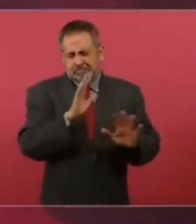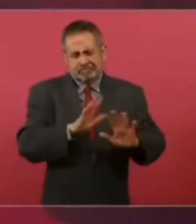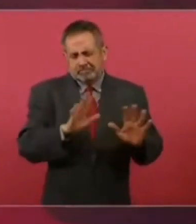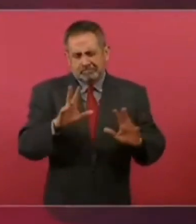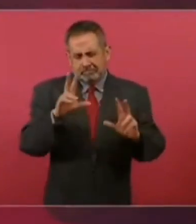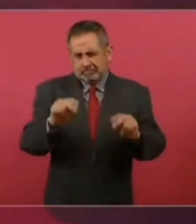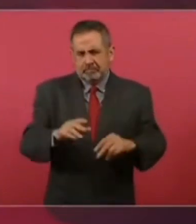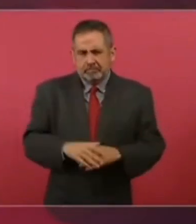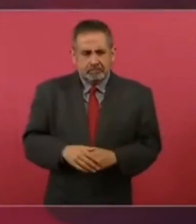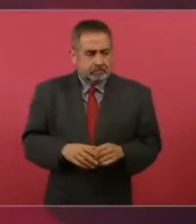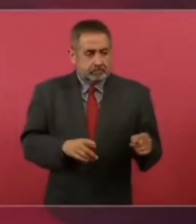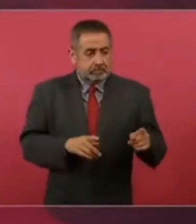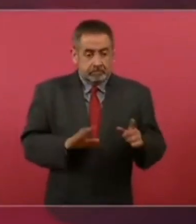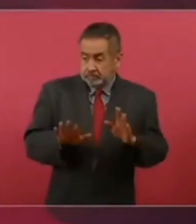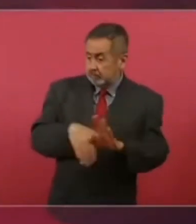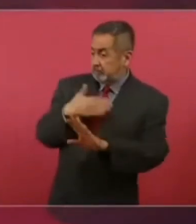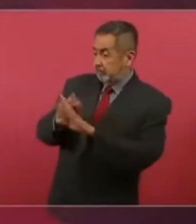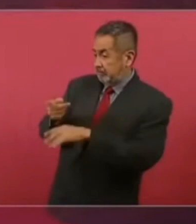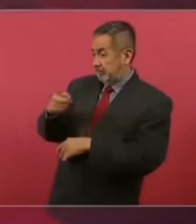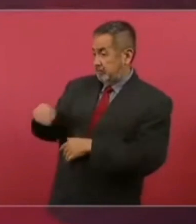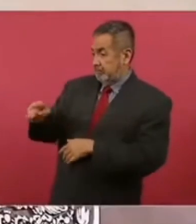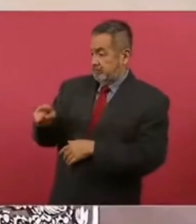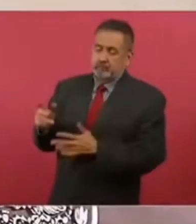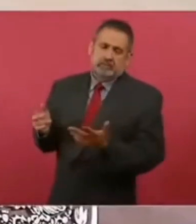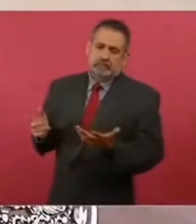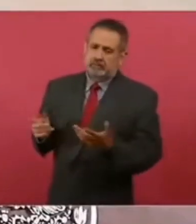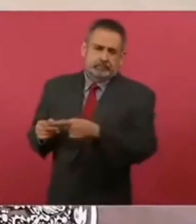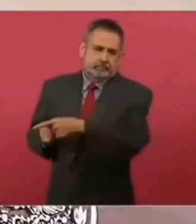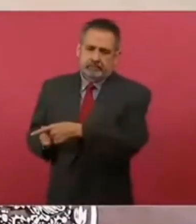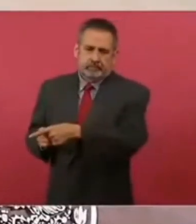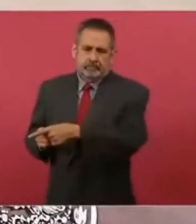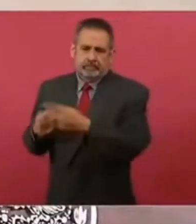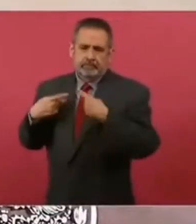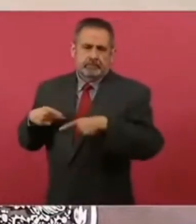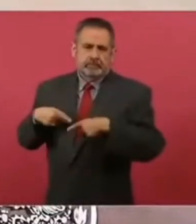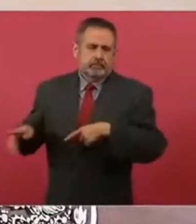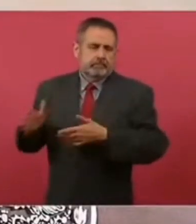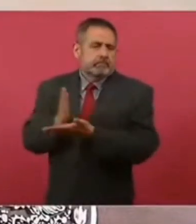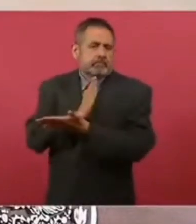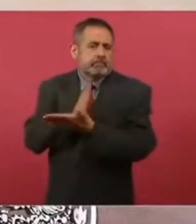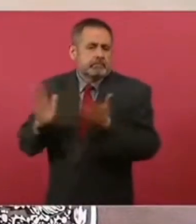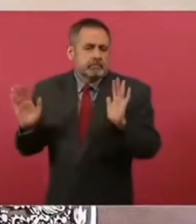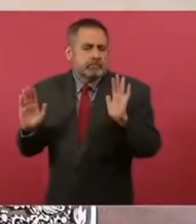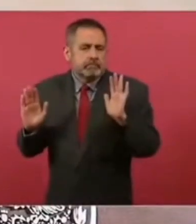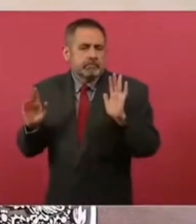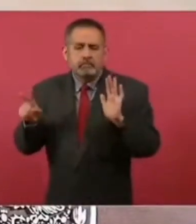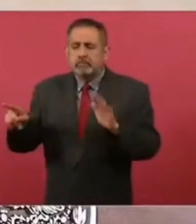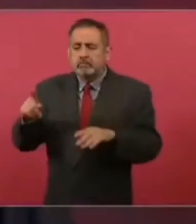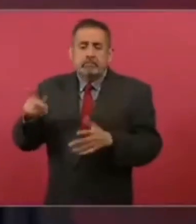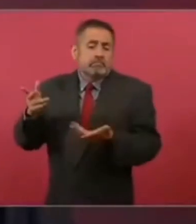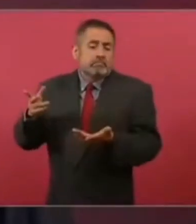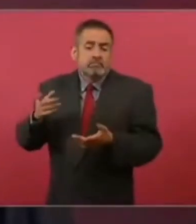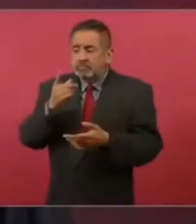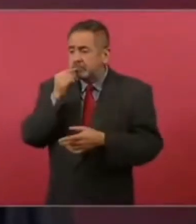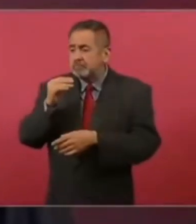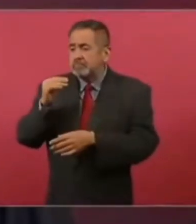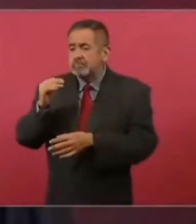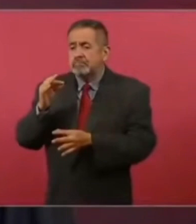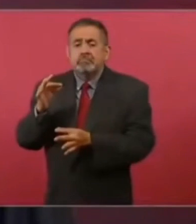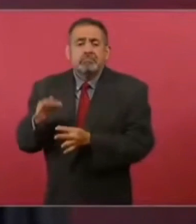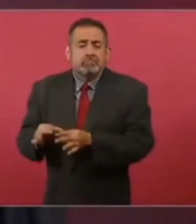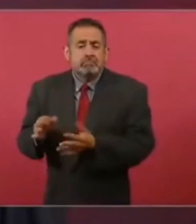hacerse daño. Y mucho menos si se trata de gente que está cumpliendo con su